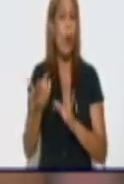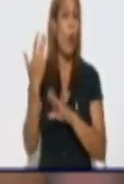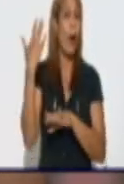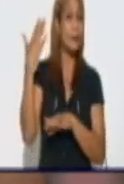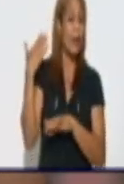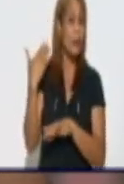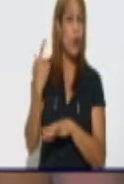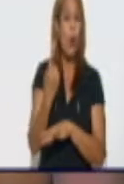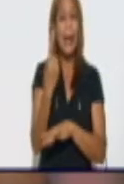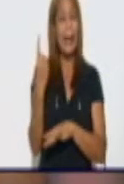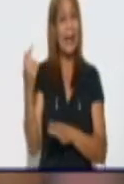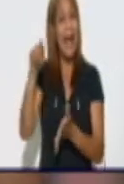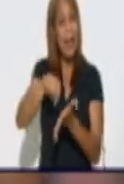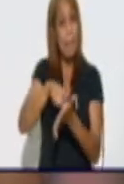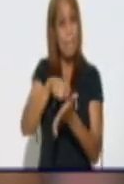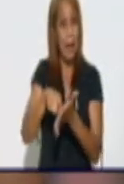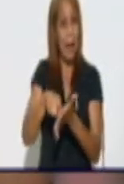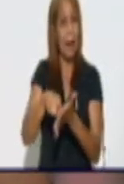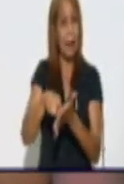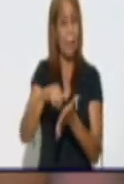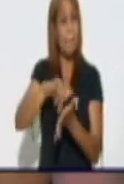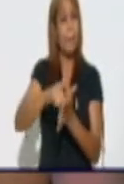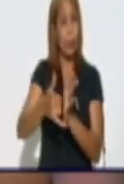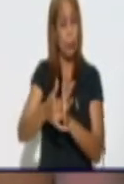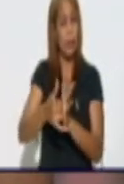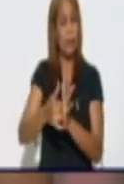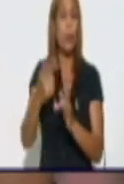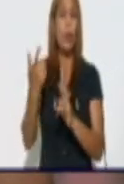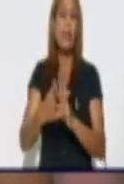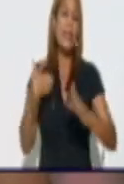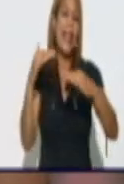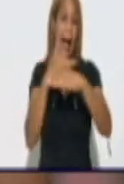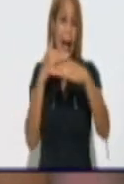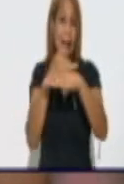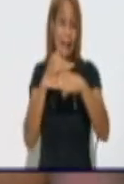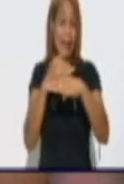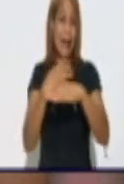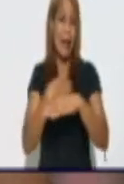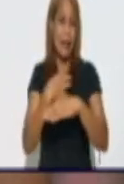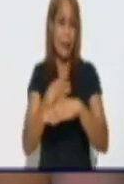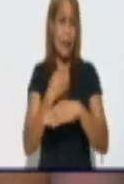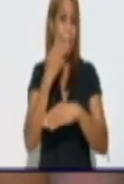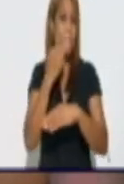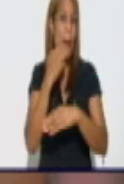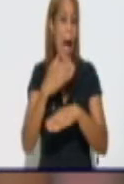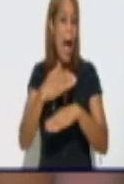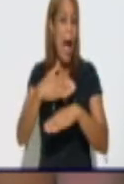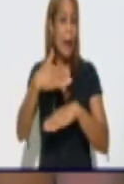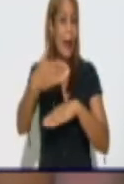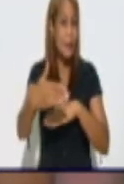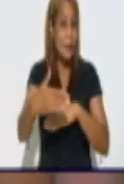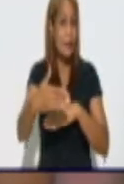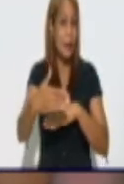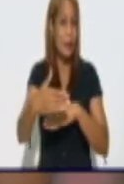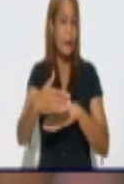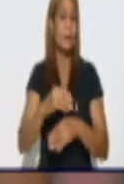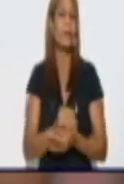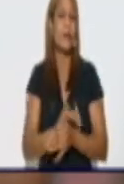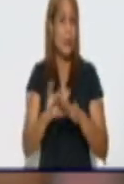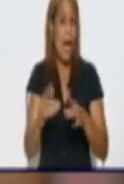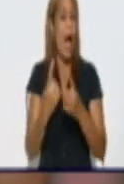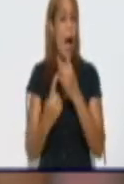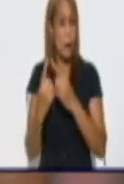ellas, aunque la carretera es la que tiene mejor avance y ya está próxima a terminar por lo menos lo que es el primer tramo de la carretera.